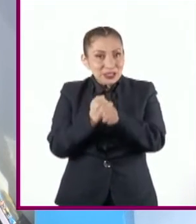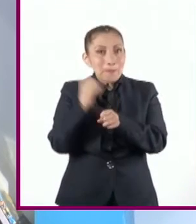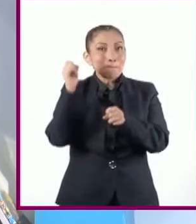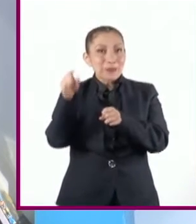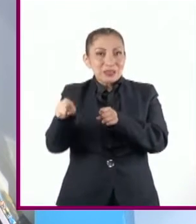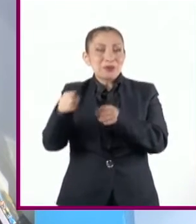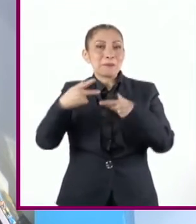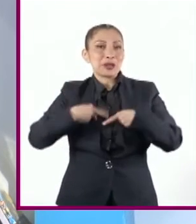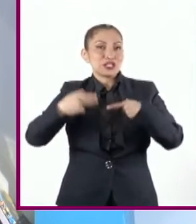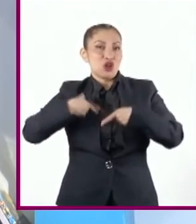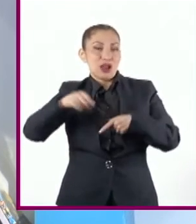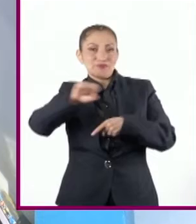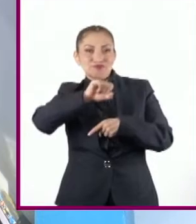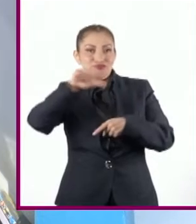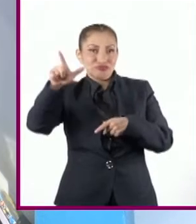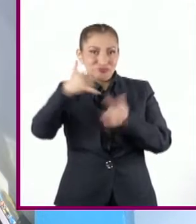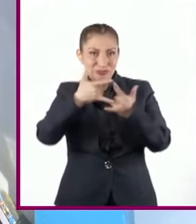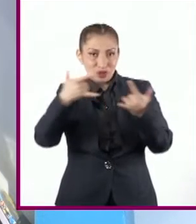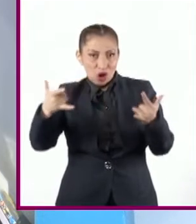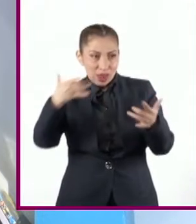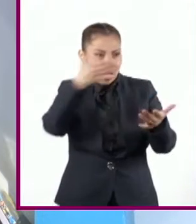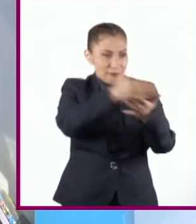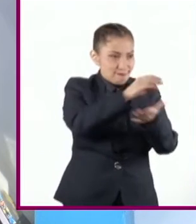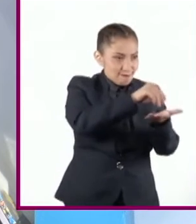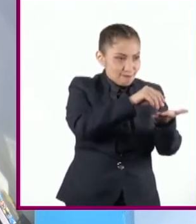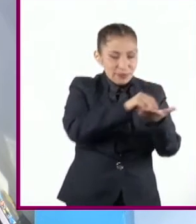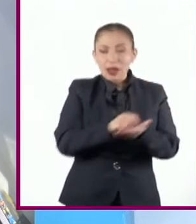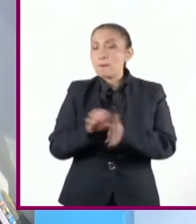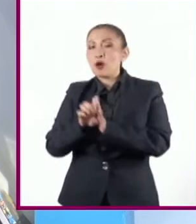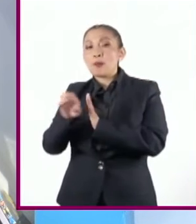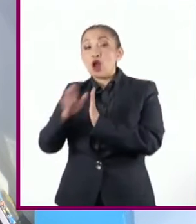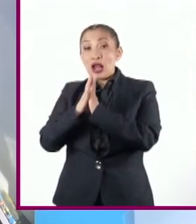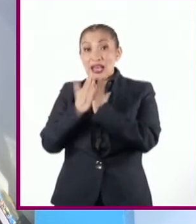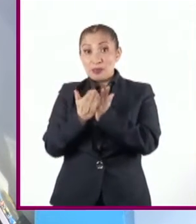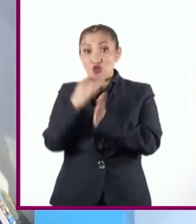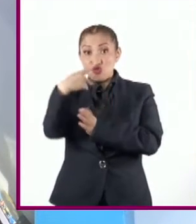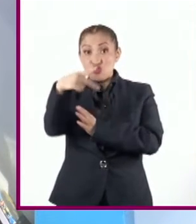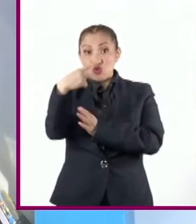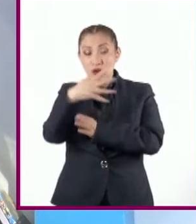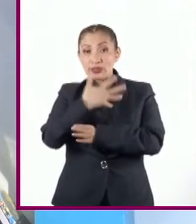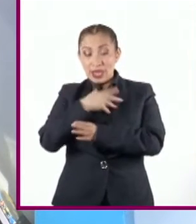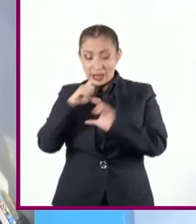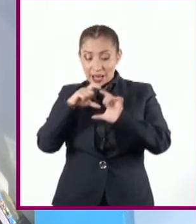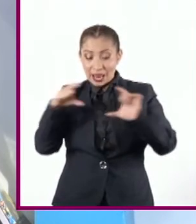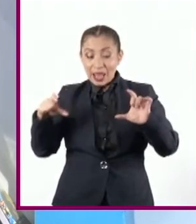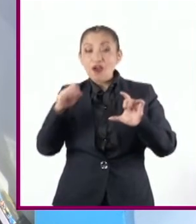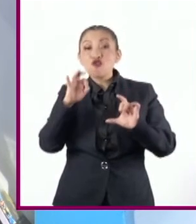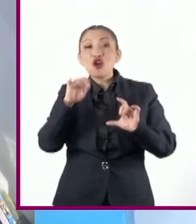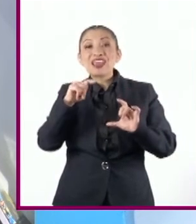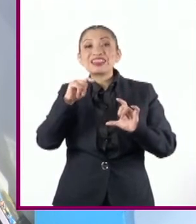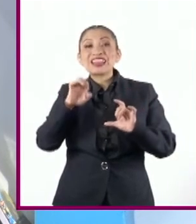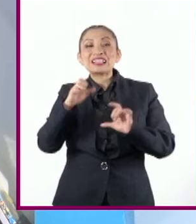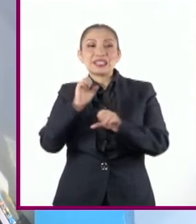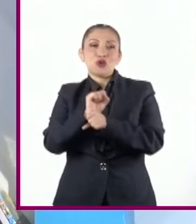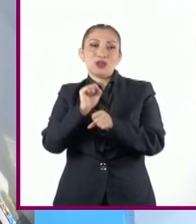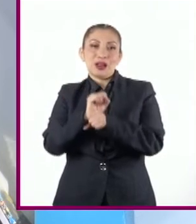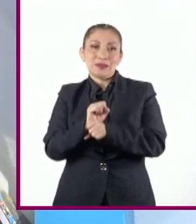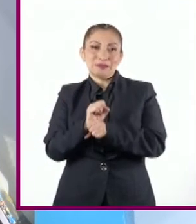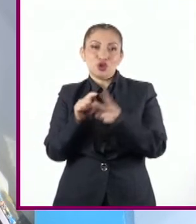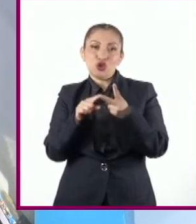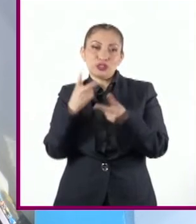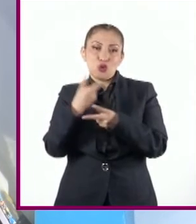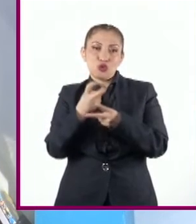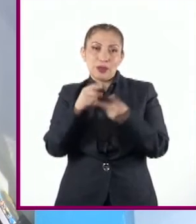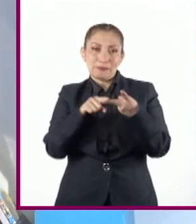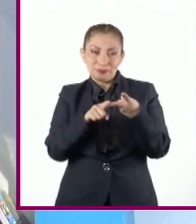que realizan los estudiosos de la historia. En su libro de texto tienen una fuente secundaria. La